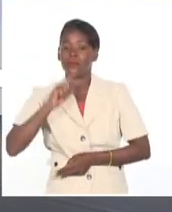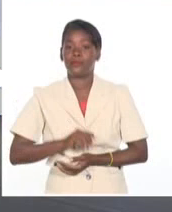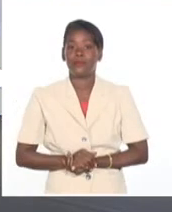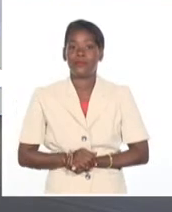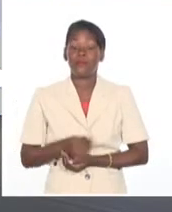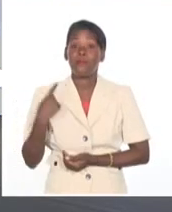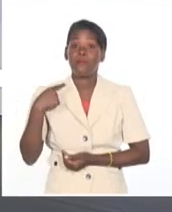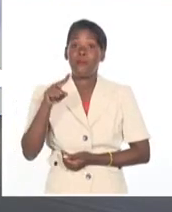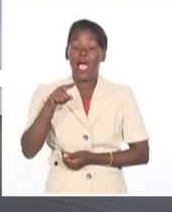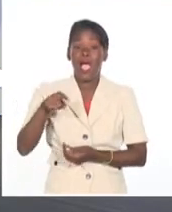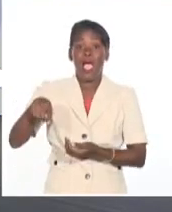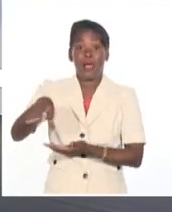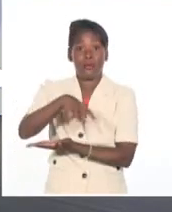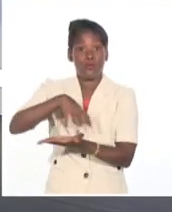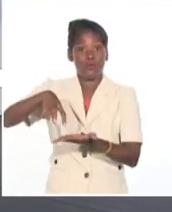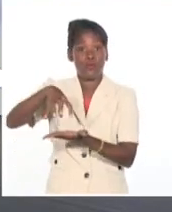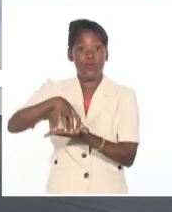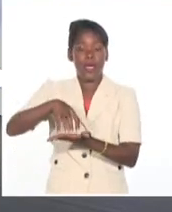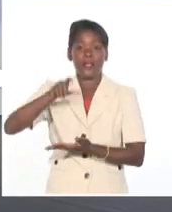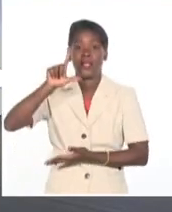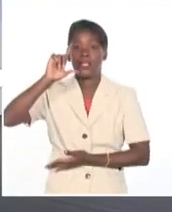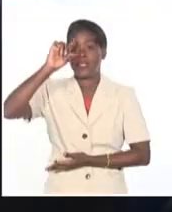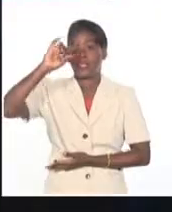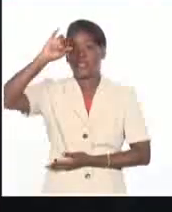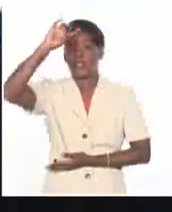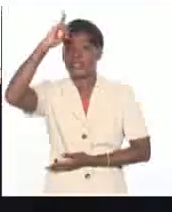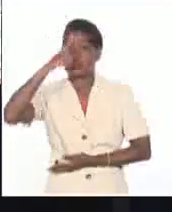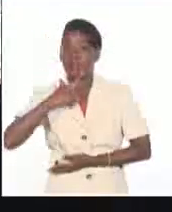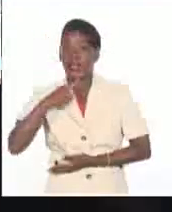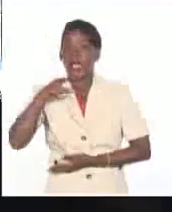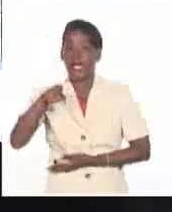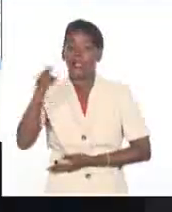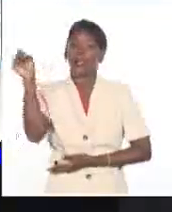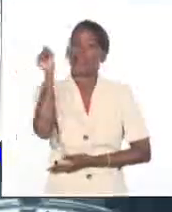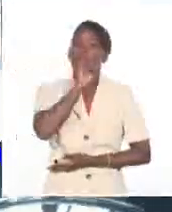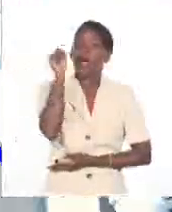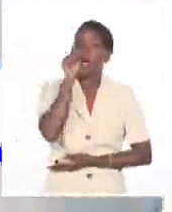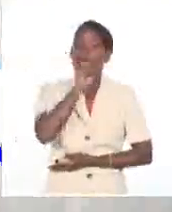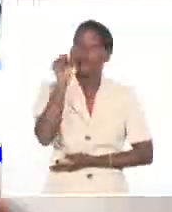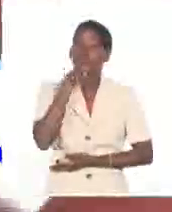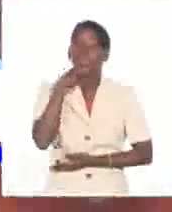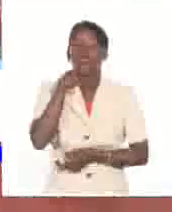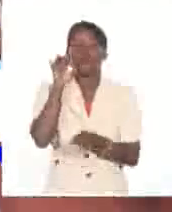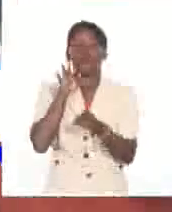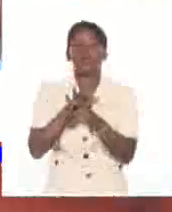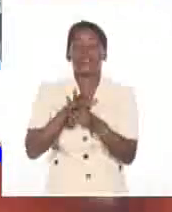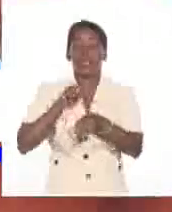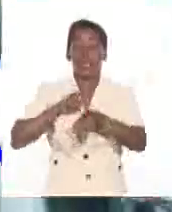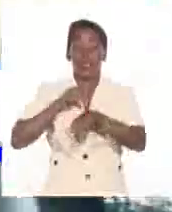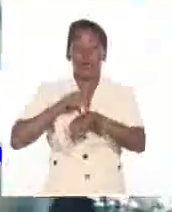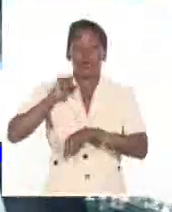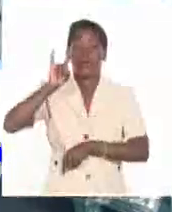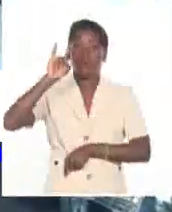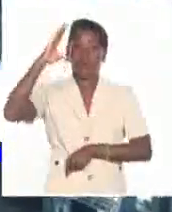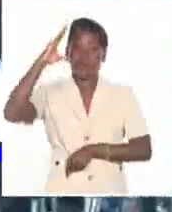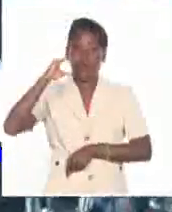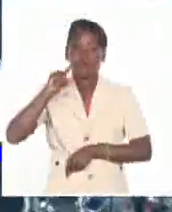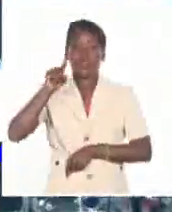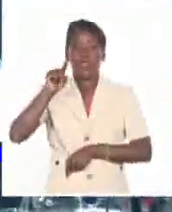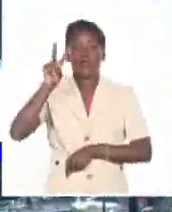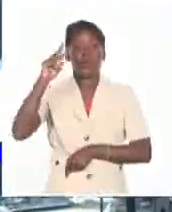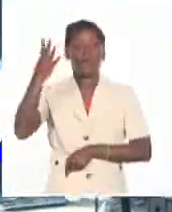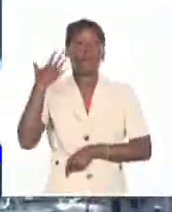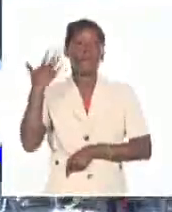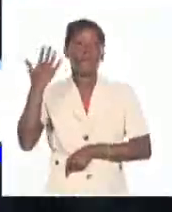en la capital cubana. El concierto tendrá lugar a las 9 de la noche y forma parte de las actividades del verano